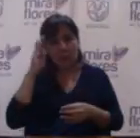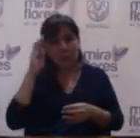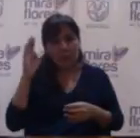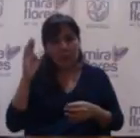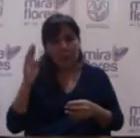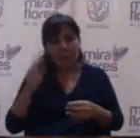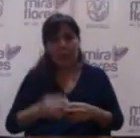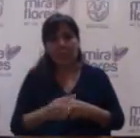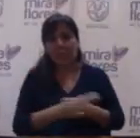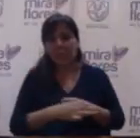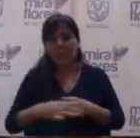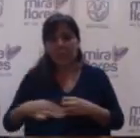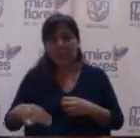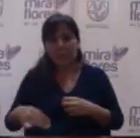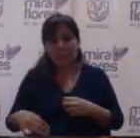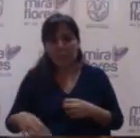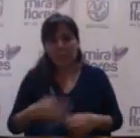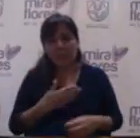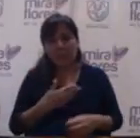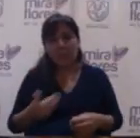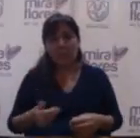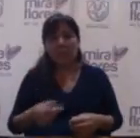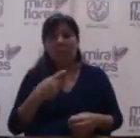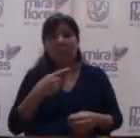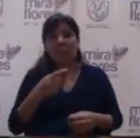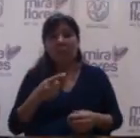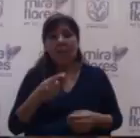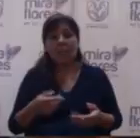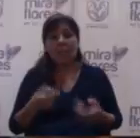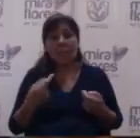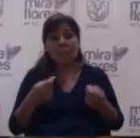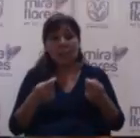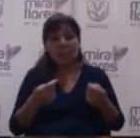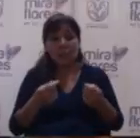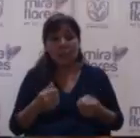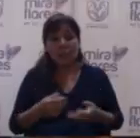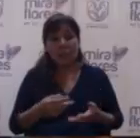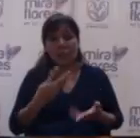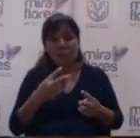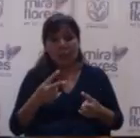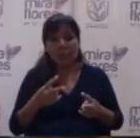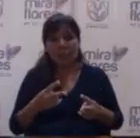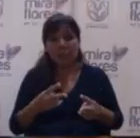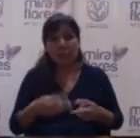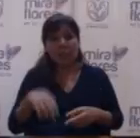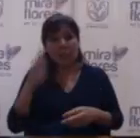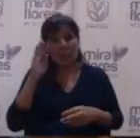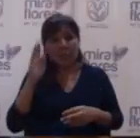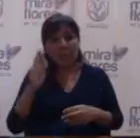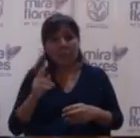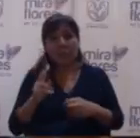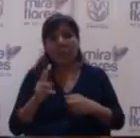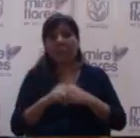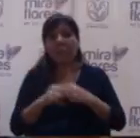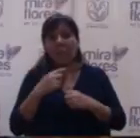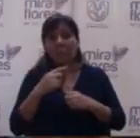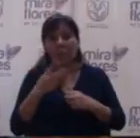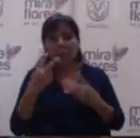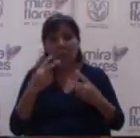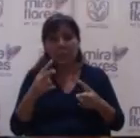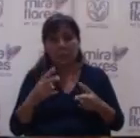el Ministerio Público tratamos de intervenir. Se ha planificado con la Policía Nacional unos operativos